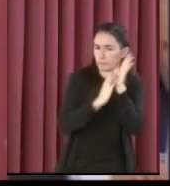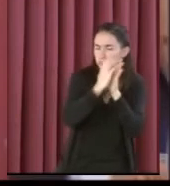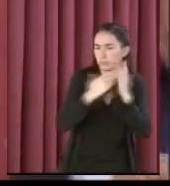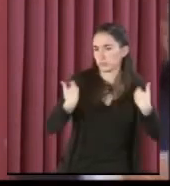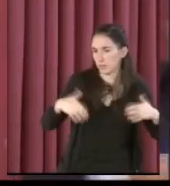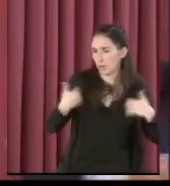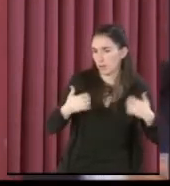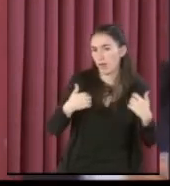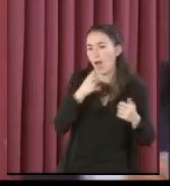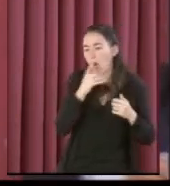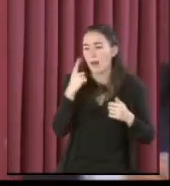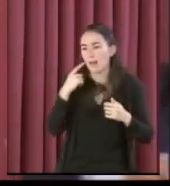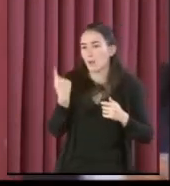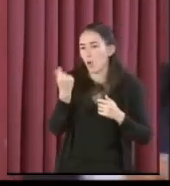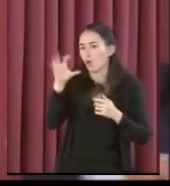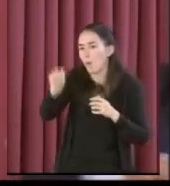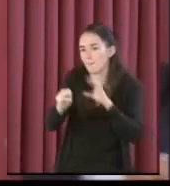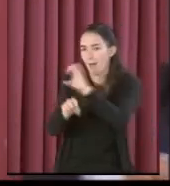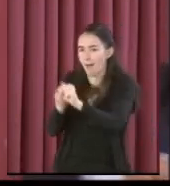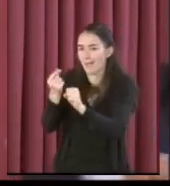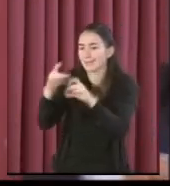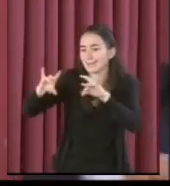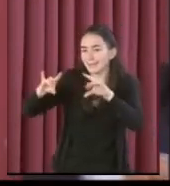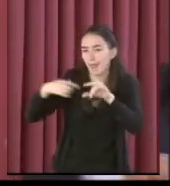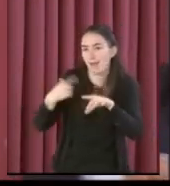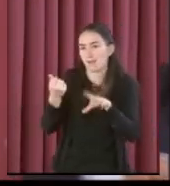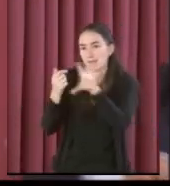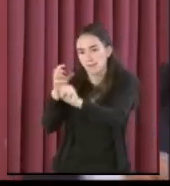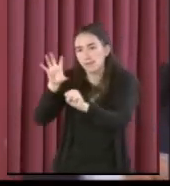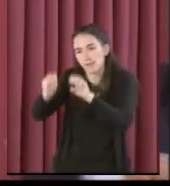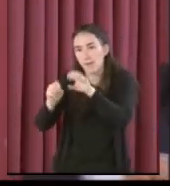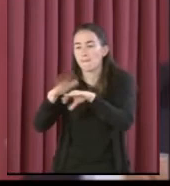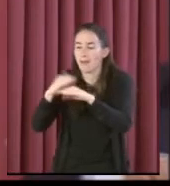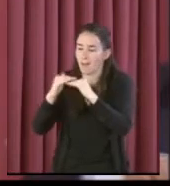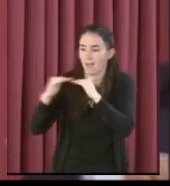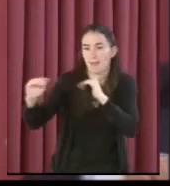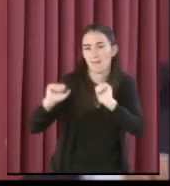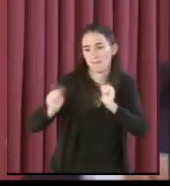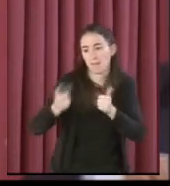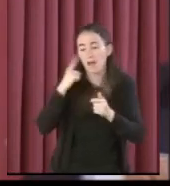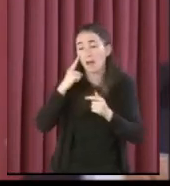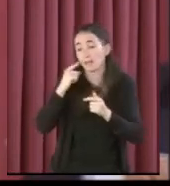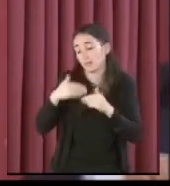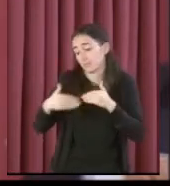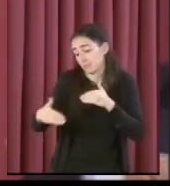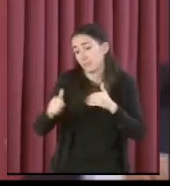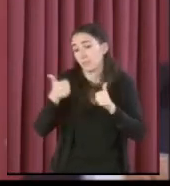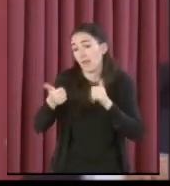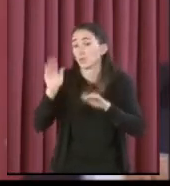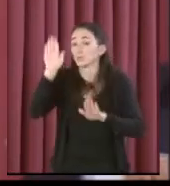en la obtención de los terrenos con el objetivo de licitar en 2017 las dos primeras fases que les acabo de